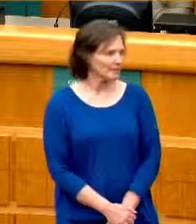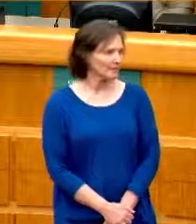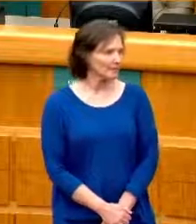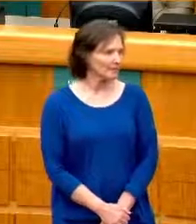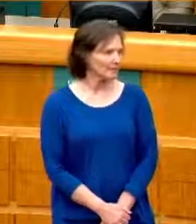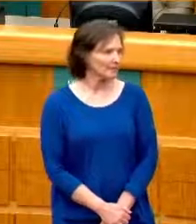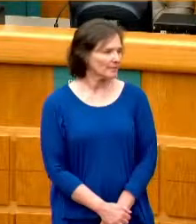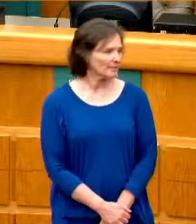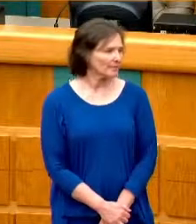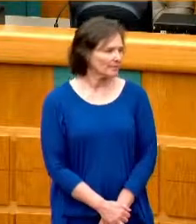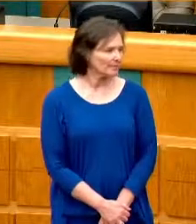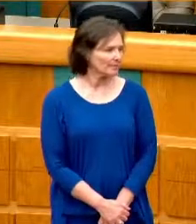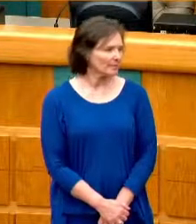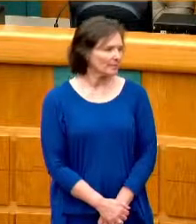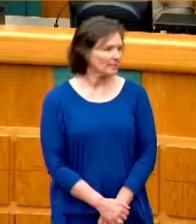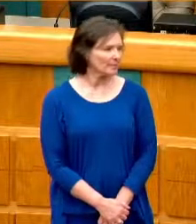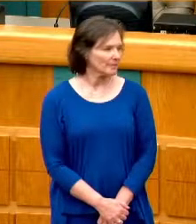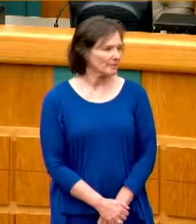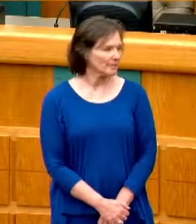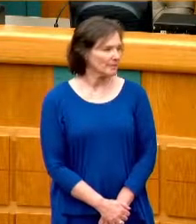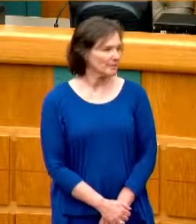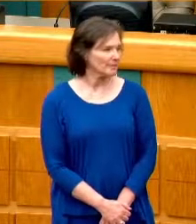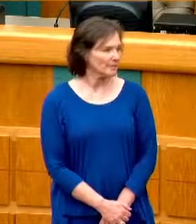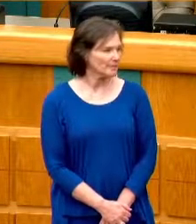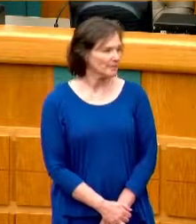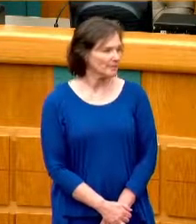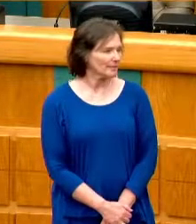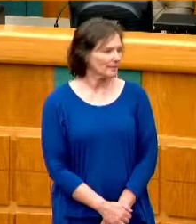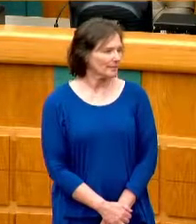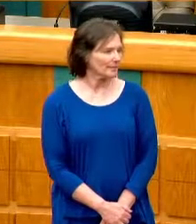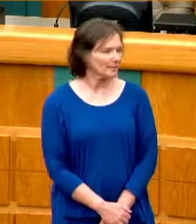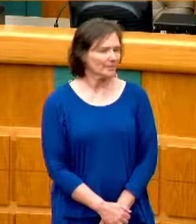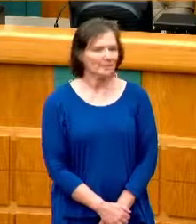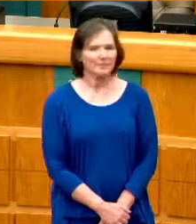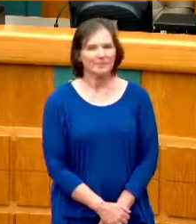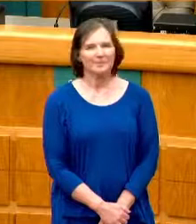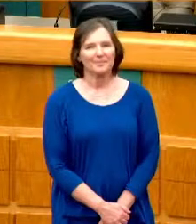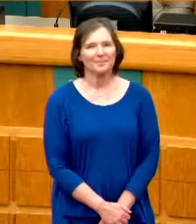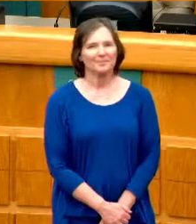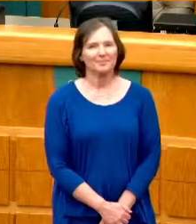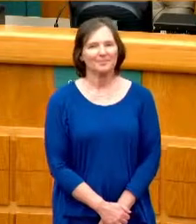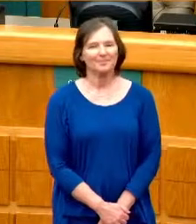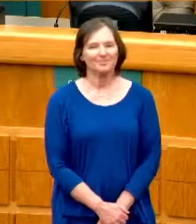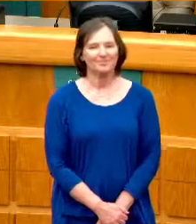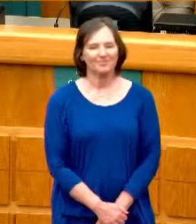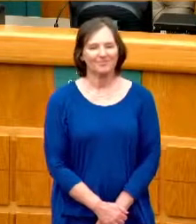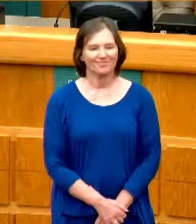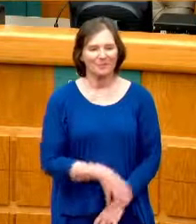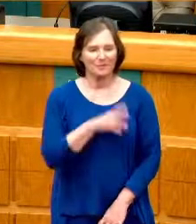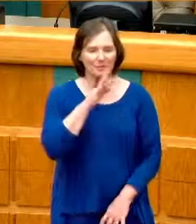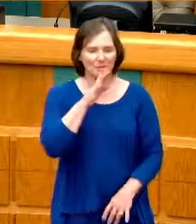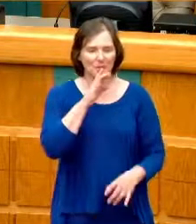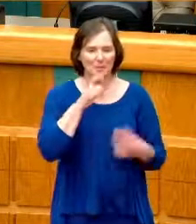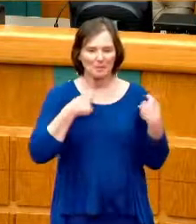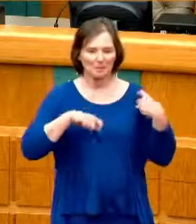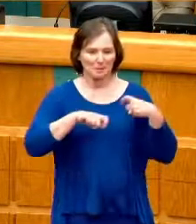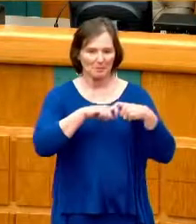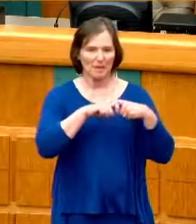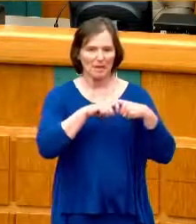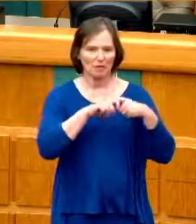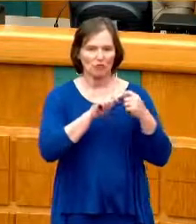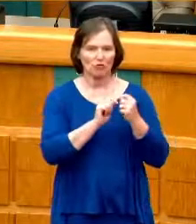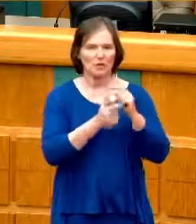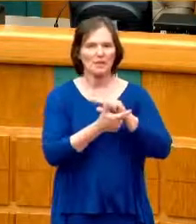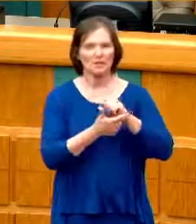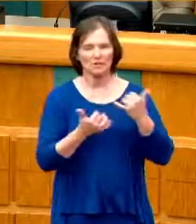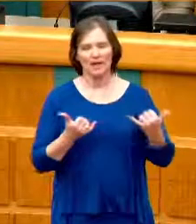sábado vamos a llevar a cabo una clínica en el centro ABC de 9 a 3. Esto es para segundas dosis. No olvide llevar su tarjeta de vacunación. También